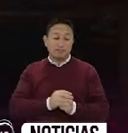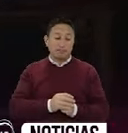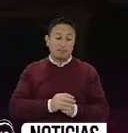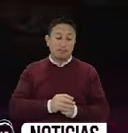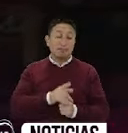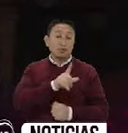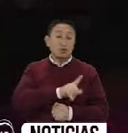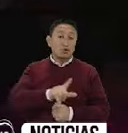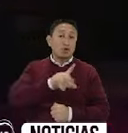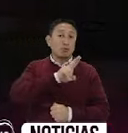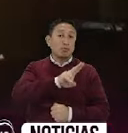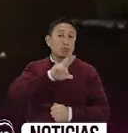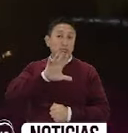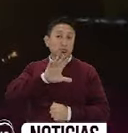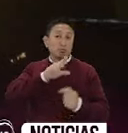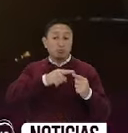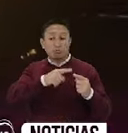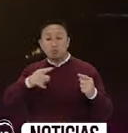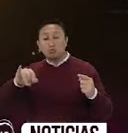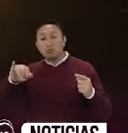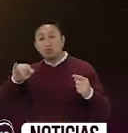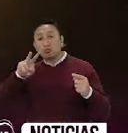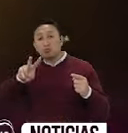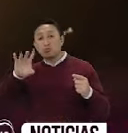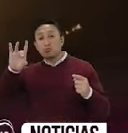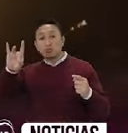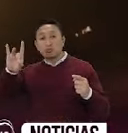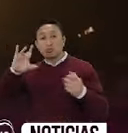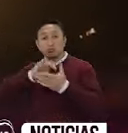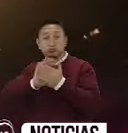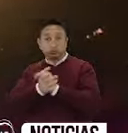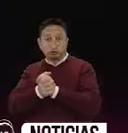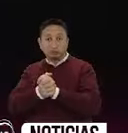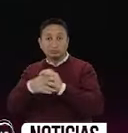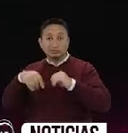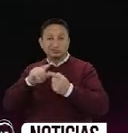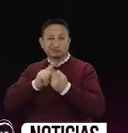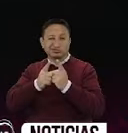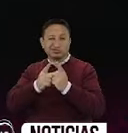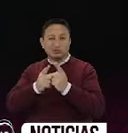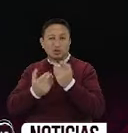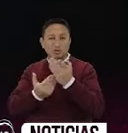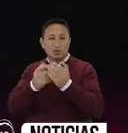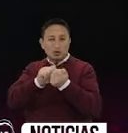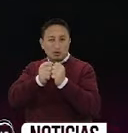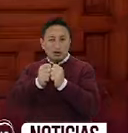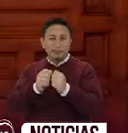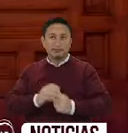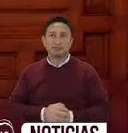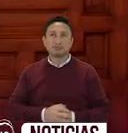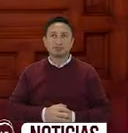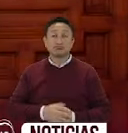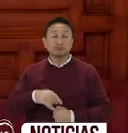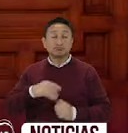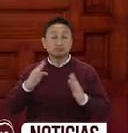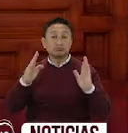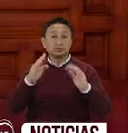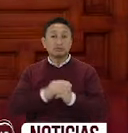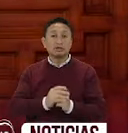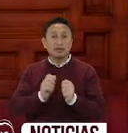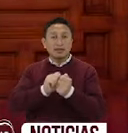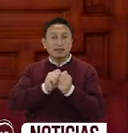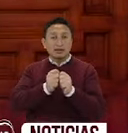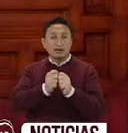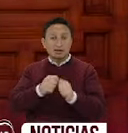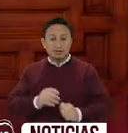entre el lunes 25 y el jueves 28 de noviembre se ajustarán. Presta atención, van a ser